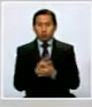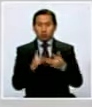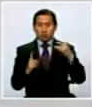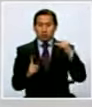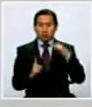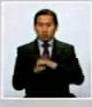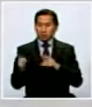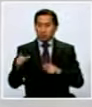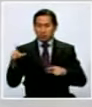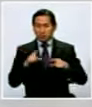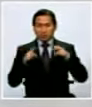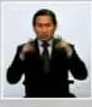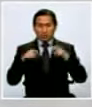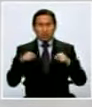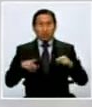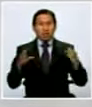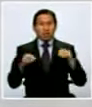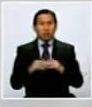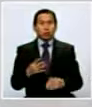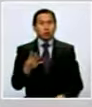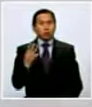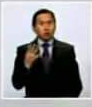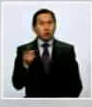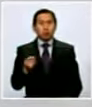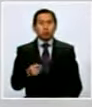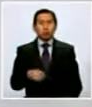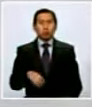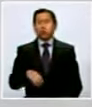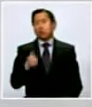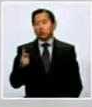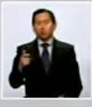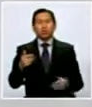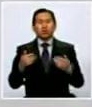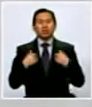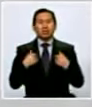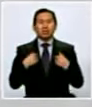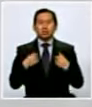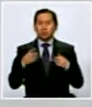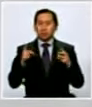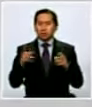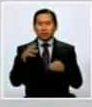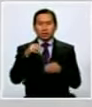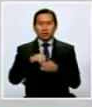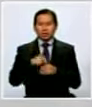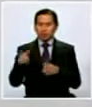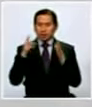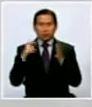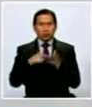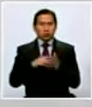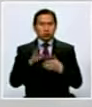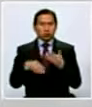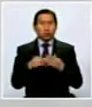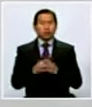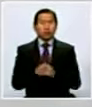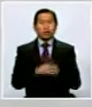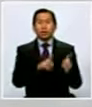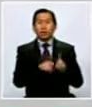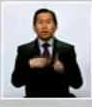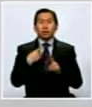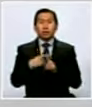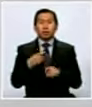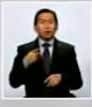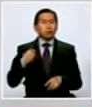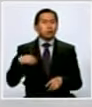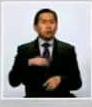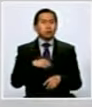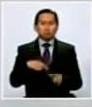del INLASA de hoy día en La Paz fueron 4 y el saldo son de la Seguridad Social. Asimismo,